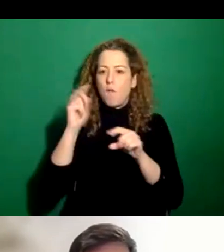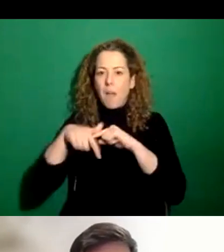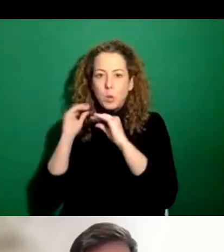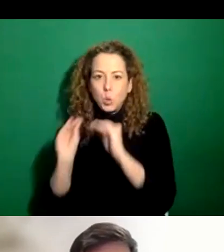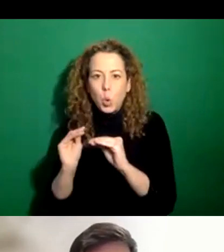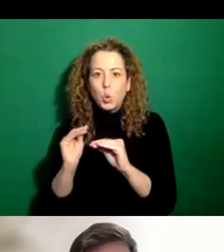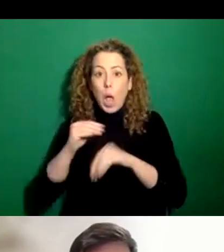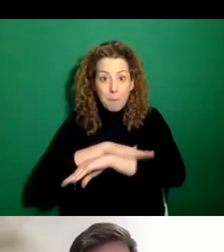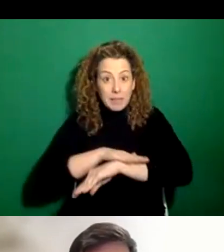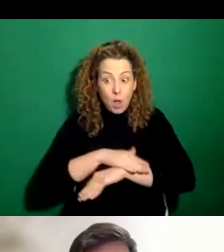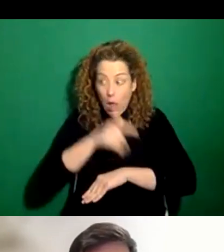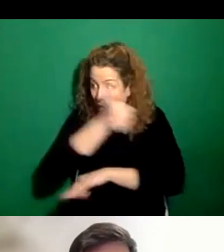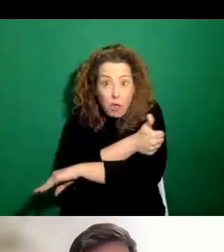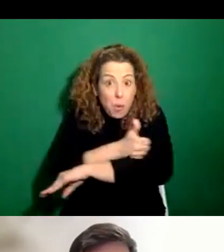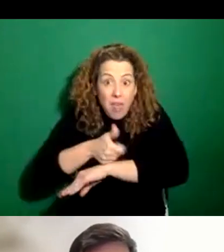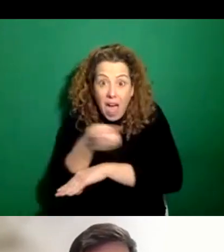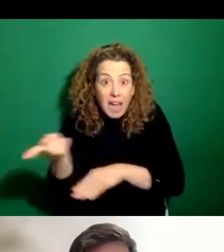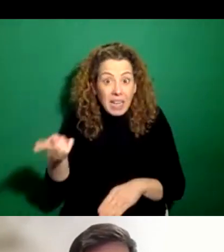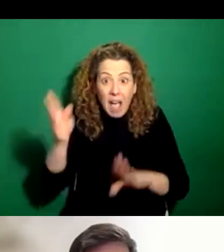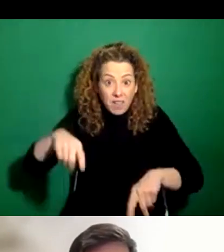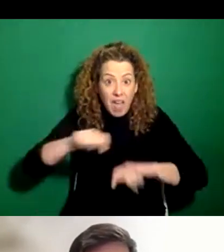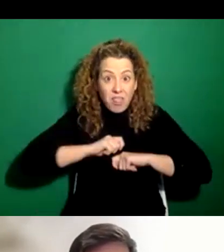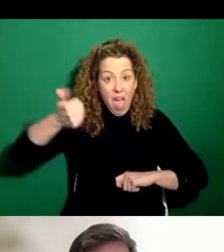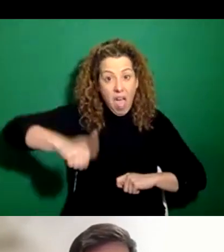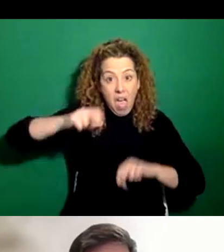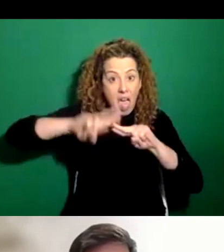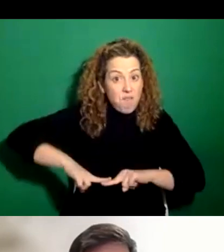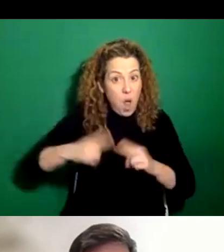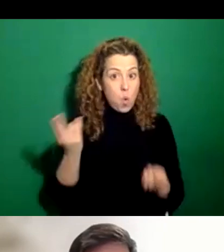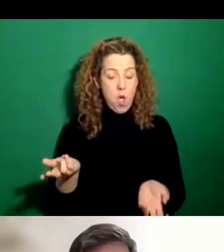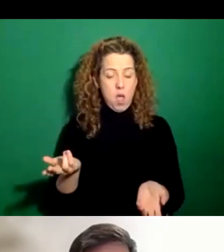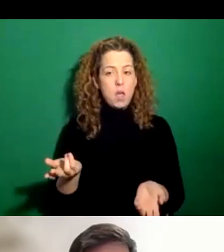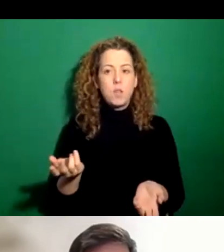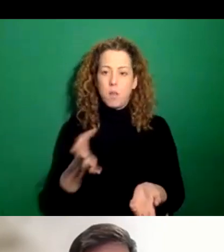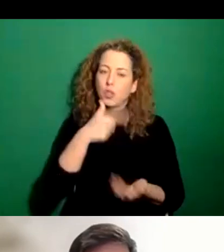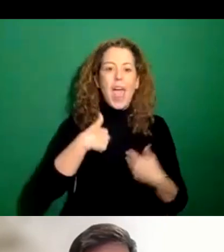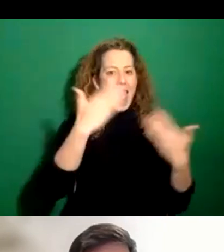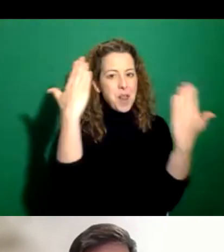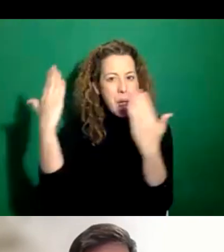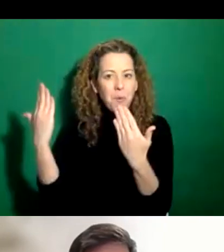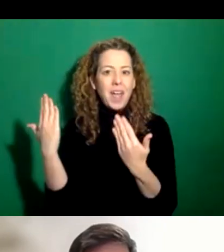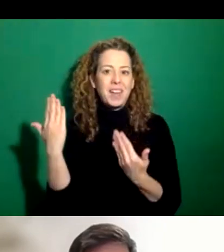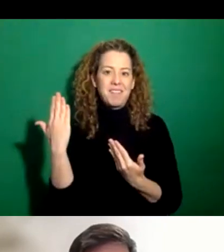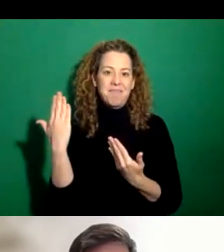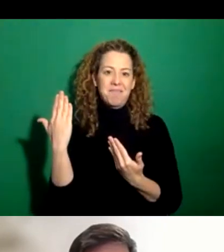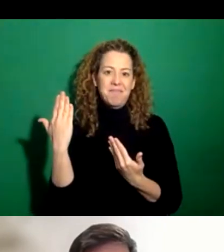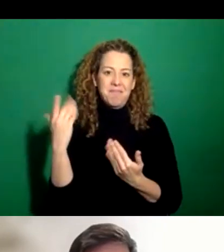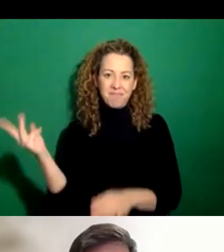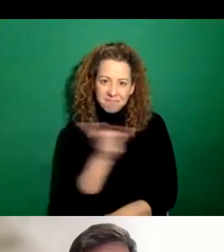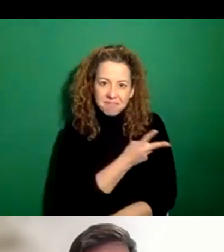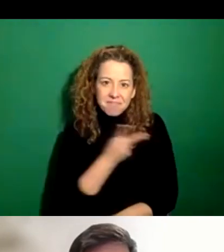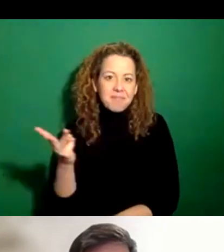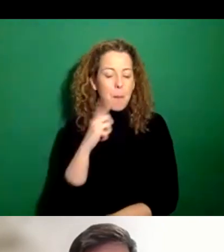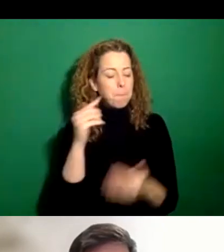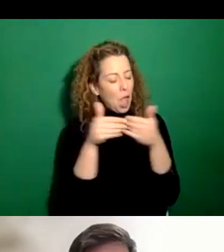propia ciudadanía que critica y evalúa, ¿no? Entonces, yo, pues nada, enhorabuena a los que sois